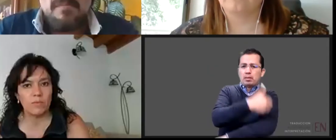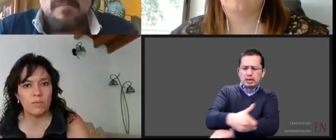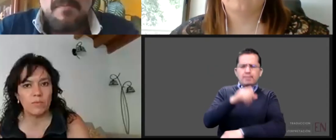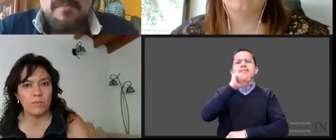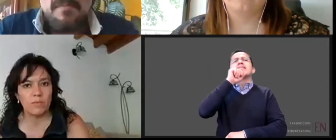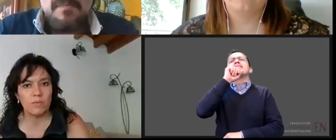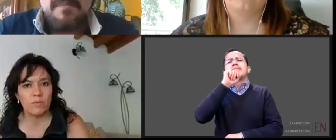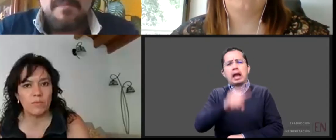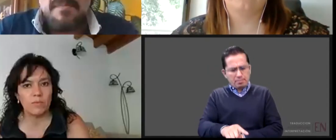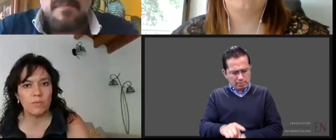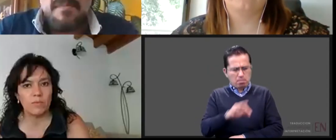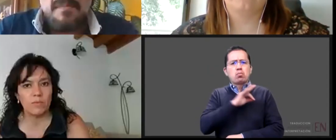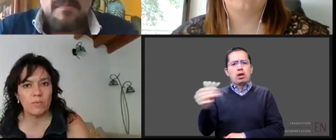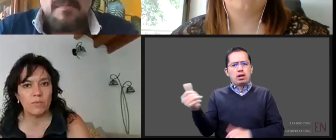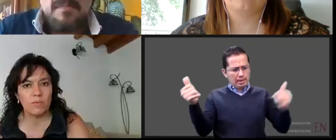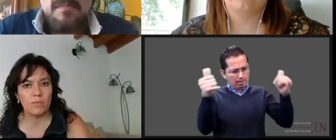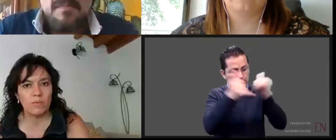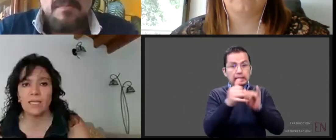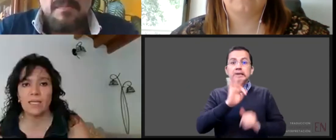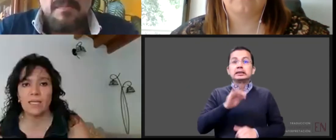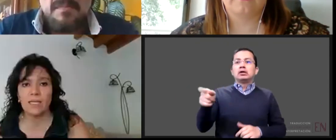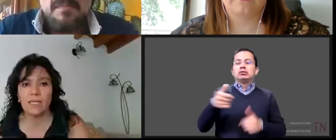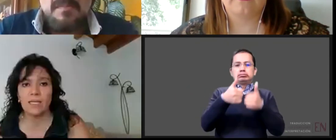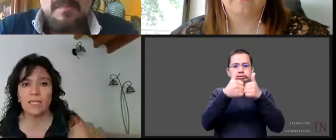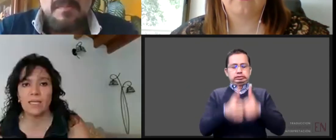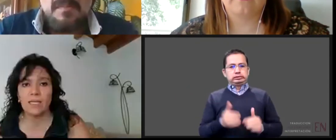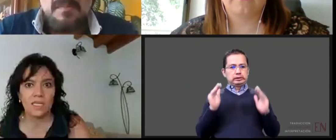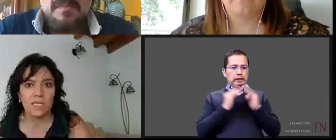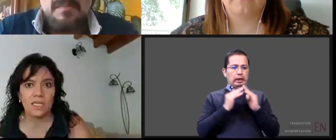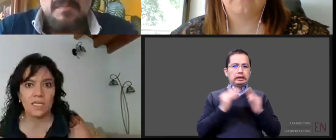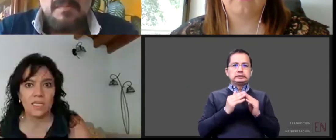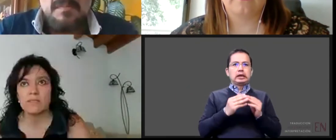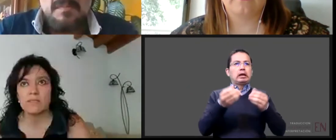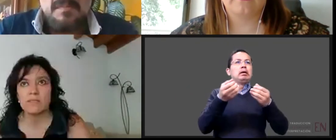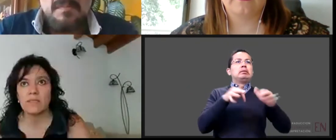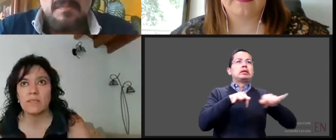del encierro, del confinamiento, de la pérdida de chamba, trabajo,